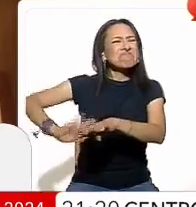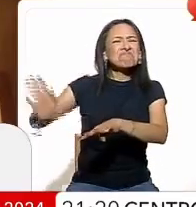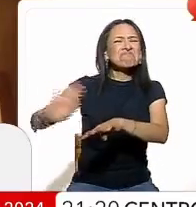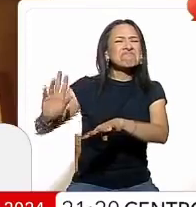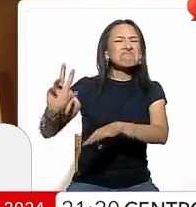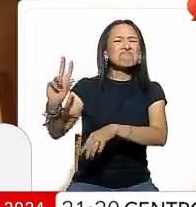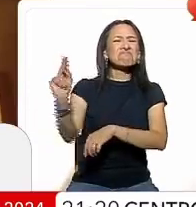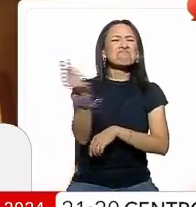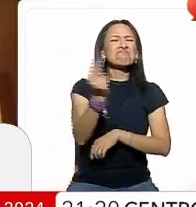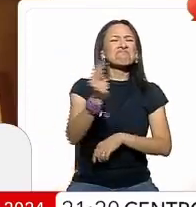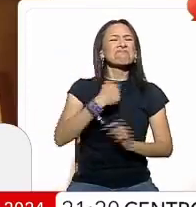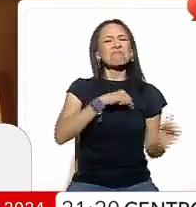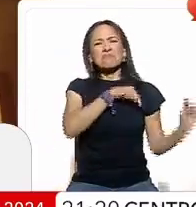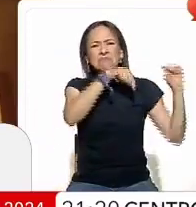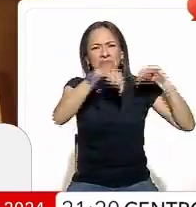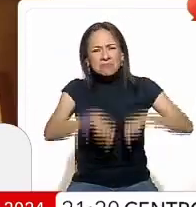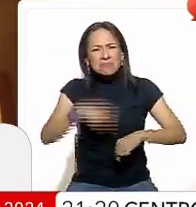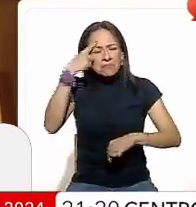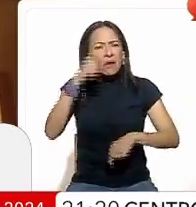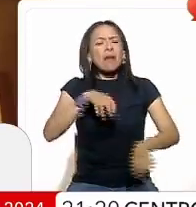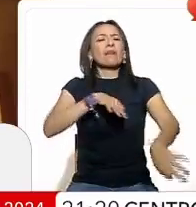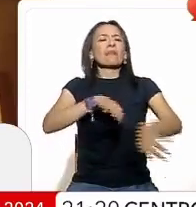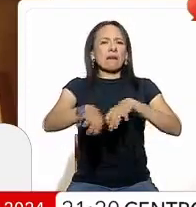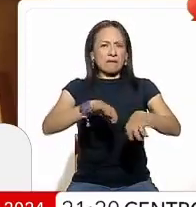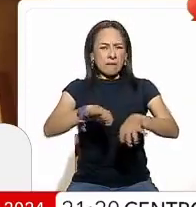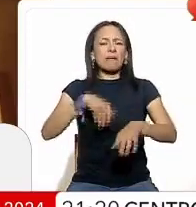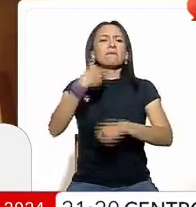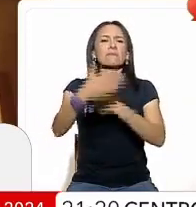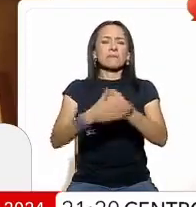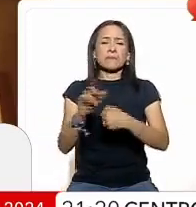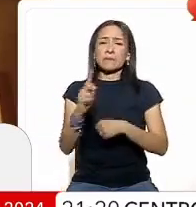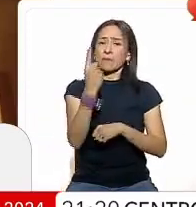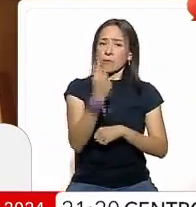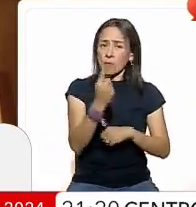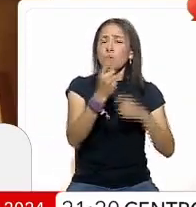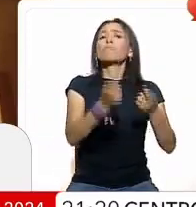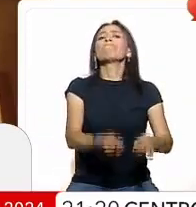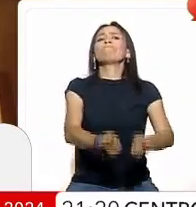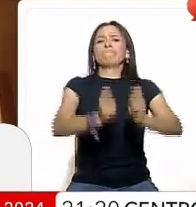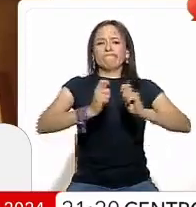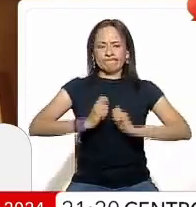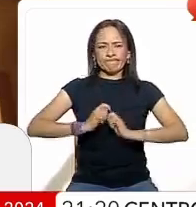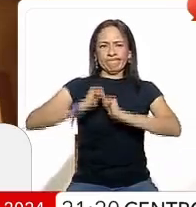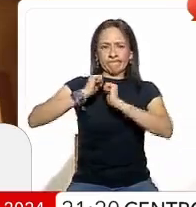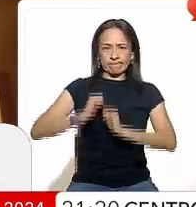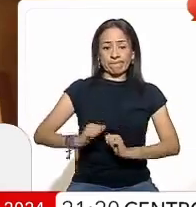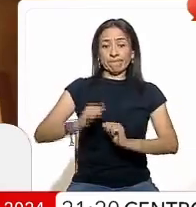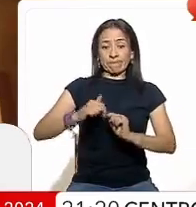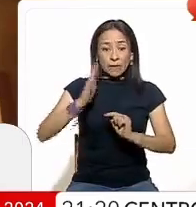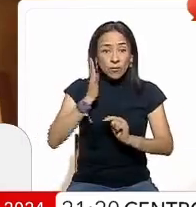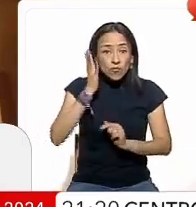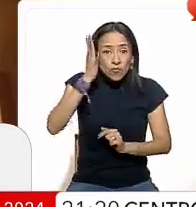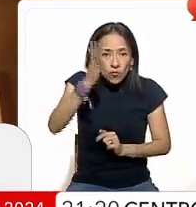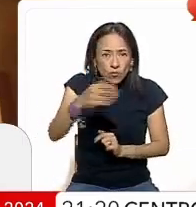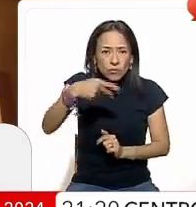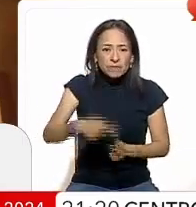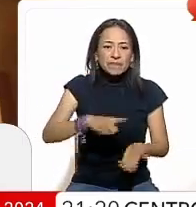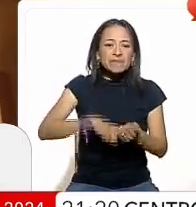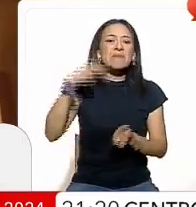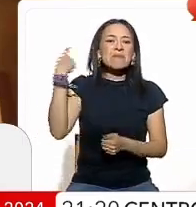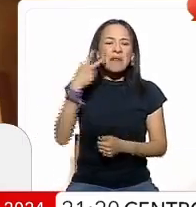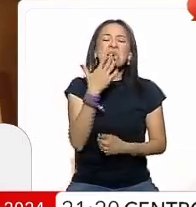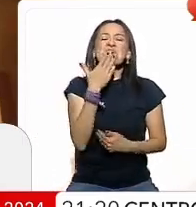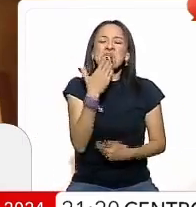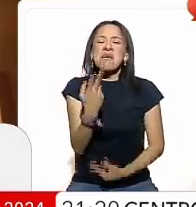voy a tomar posesión el 1 de diciembre y nos espera mucho futuro en Veracruz. Vamos a trabajar y nos va a ir